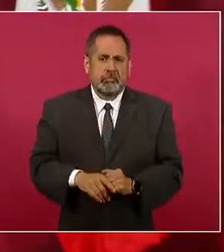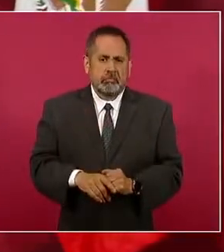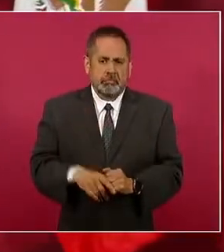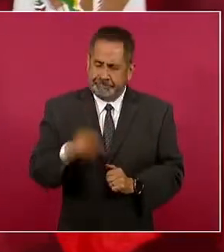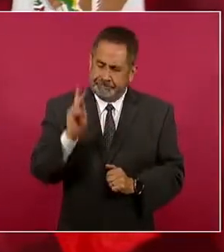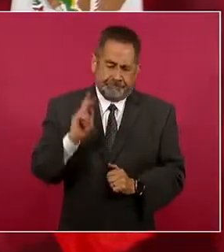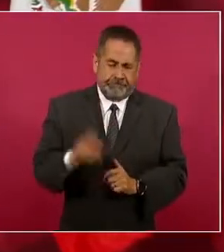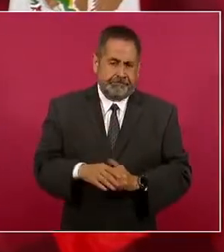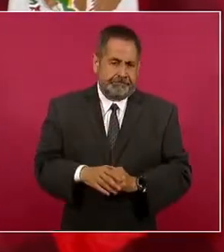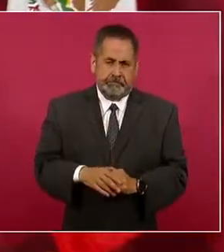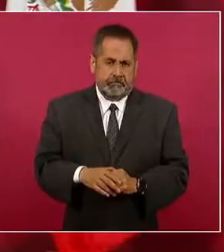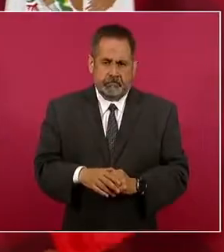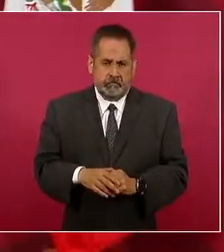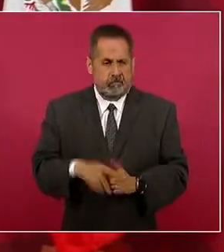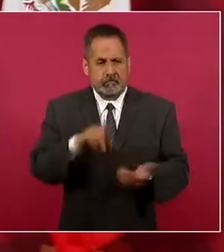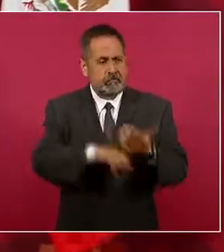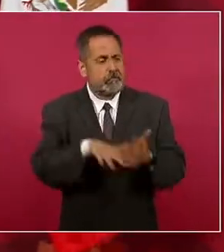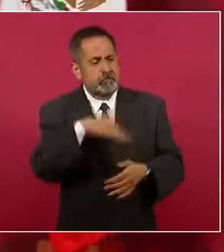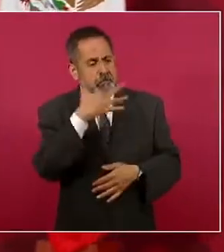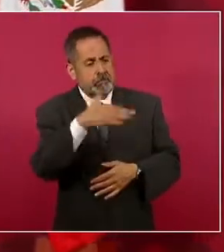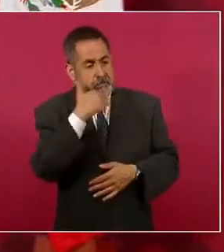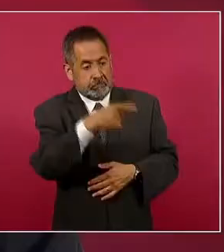pero los corruptos no,